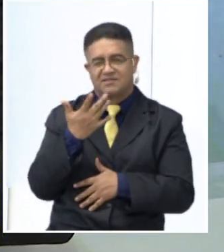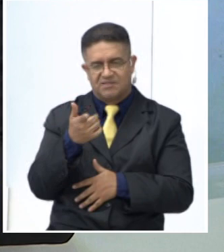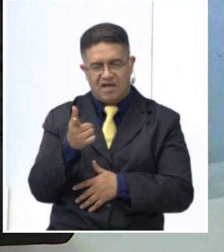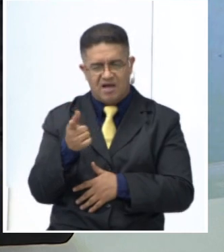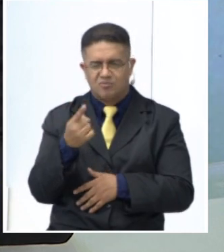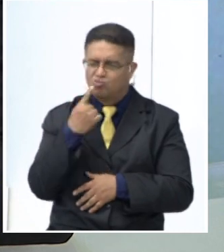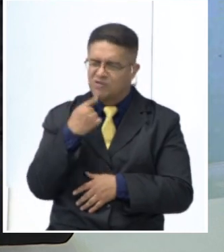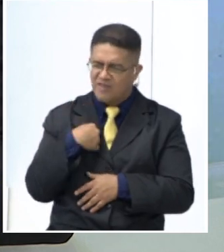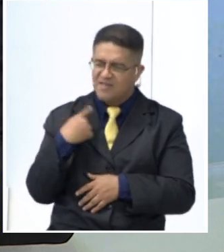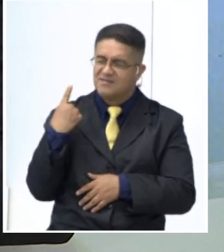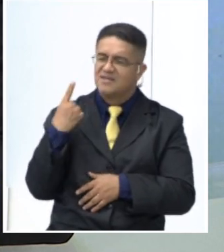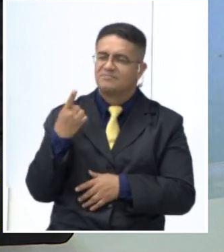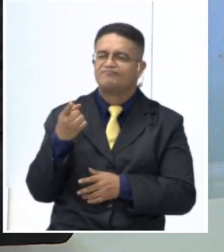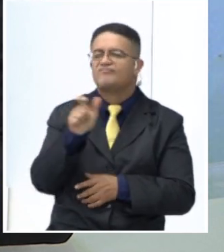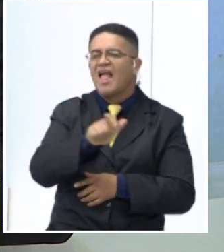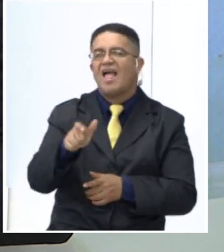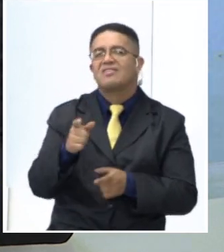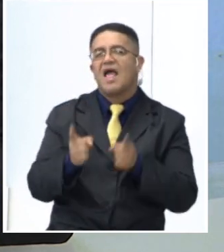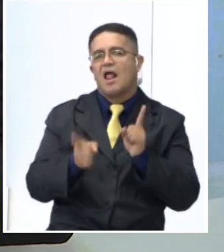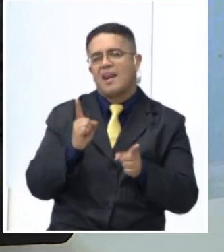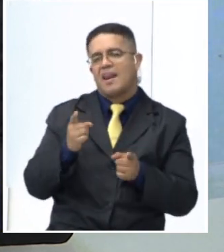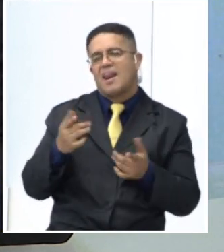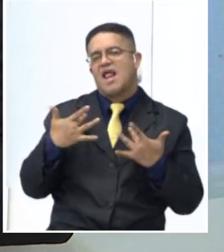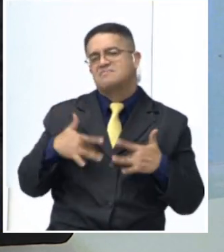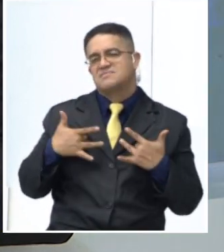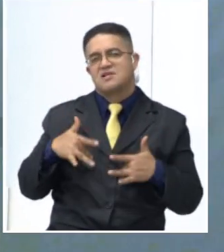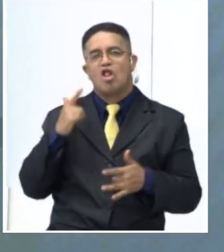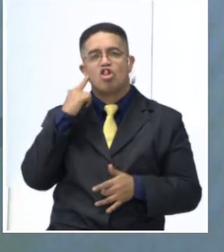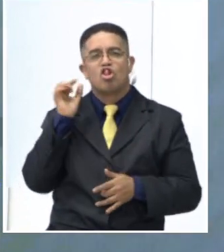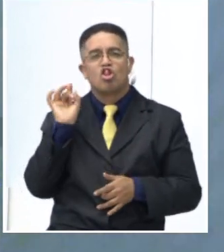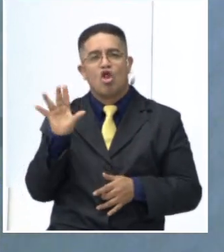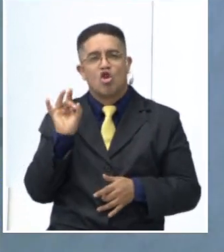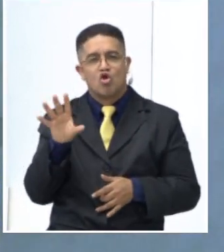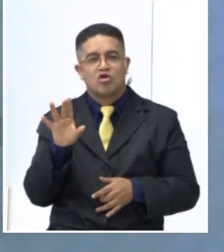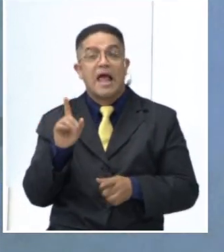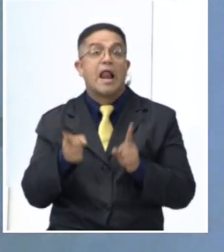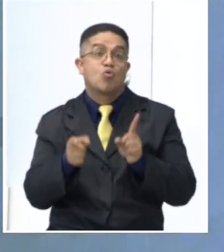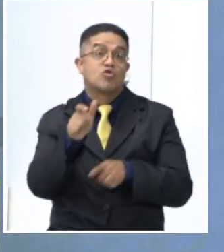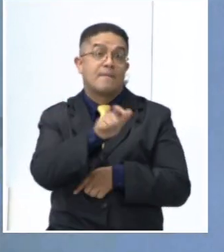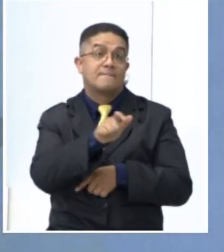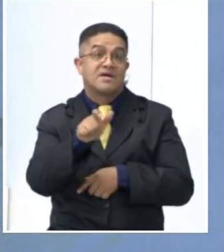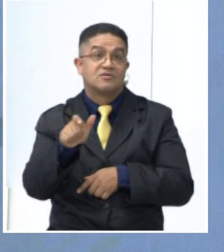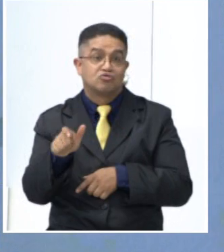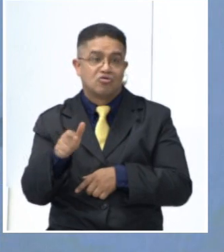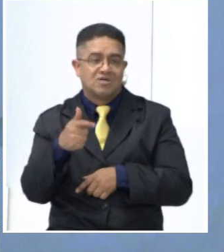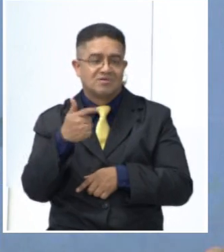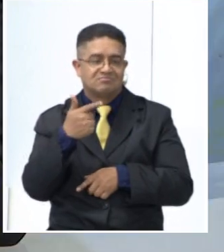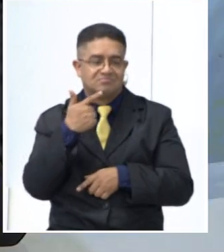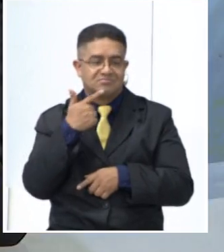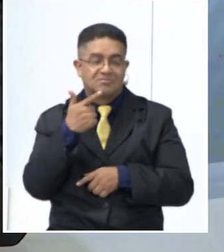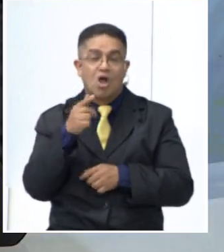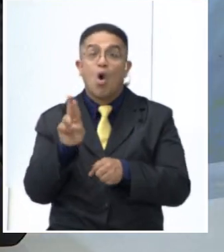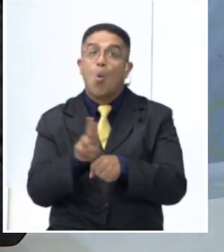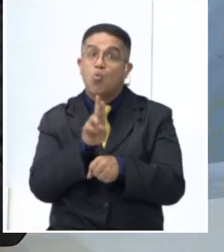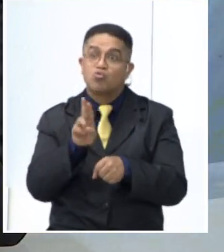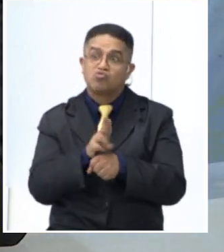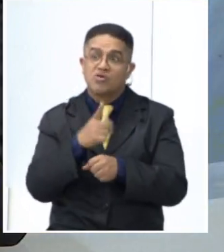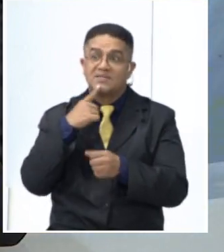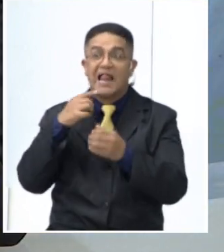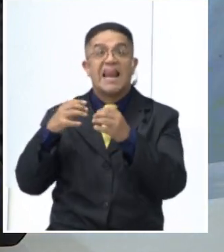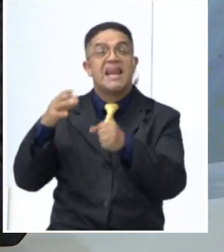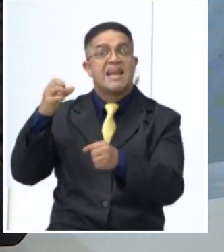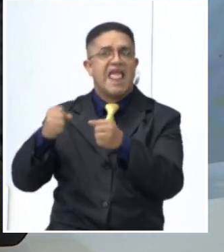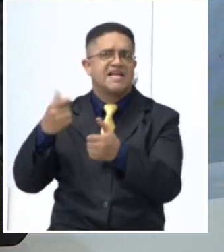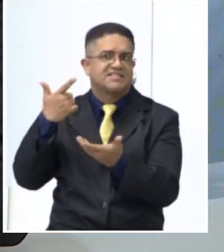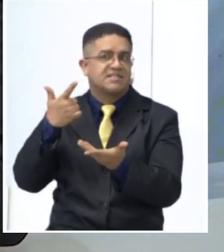¿no? Algunas personas en el interior de nuestro país apuestan incluso a la leche materna para calmar ese tipo de